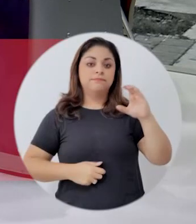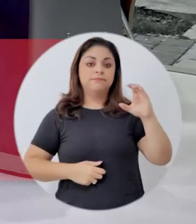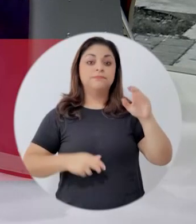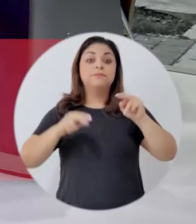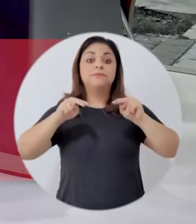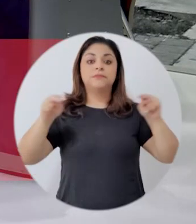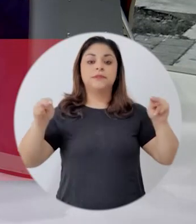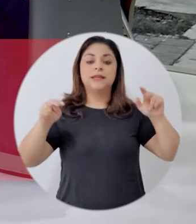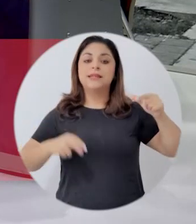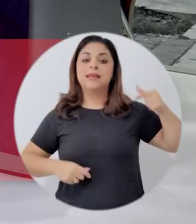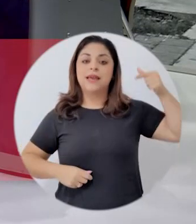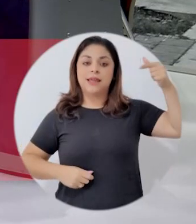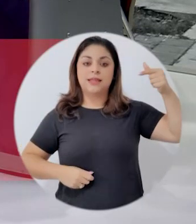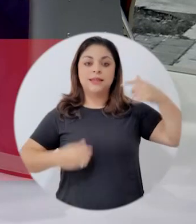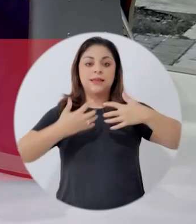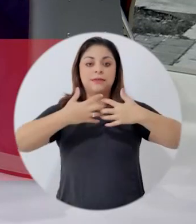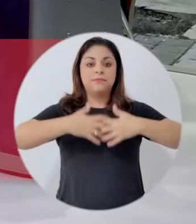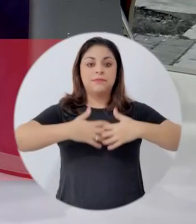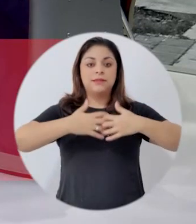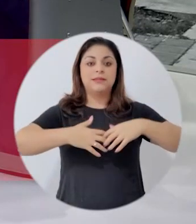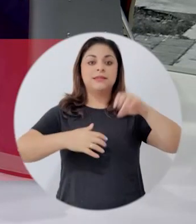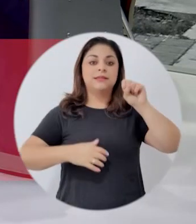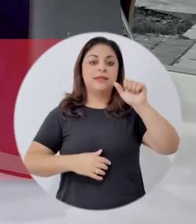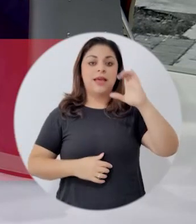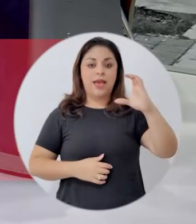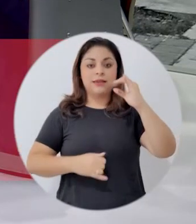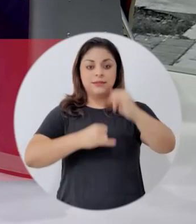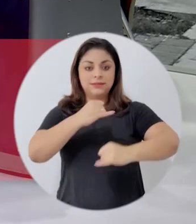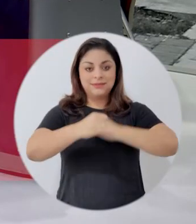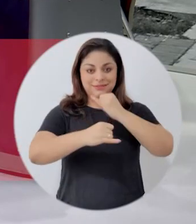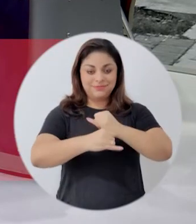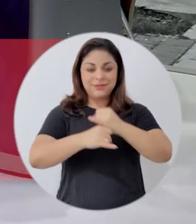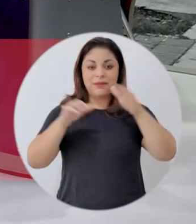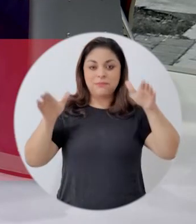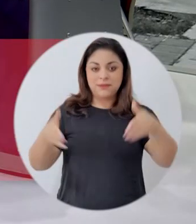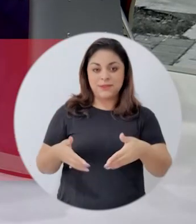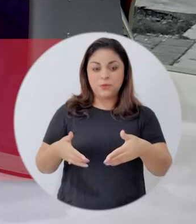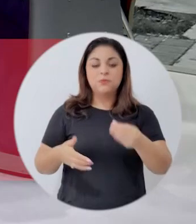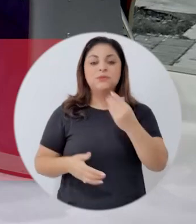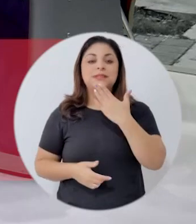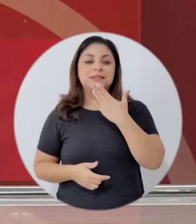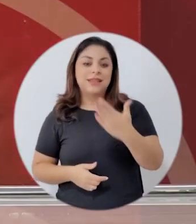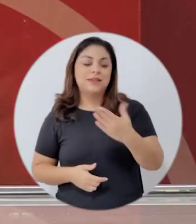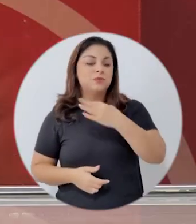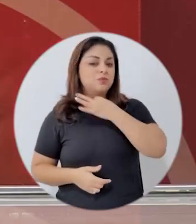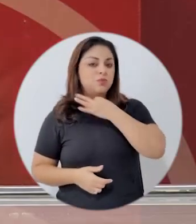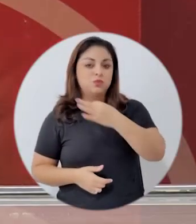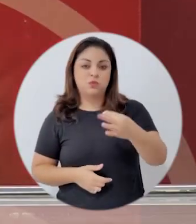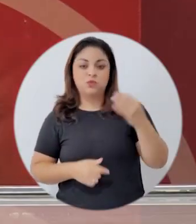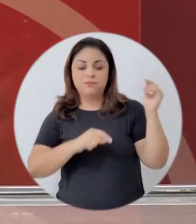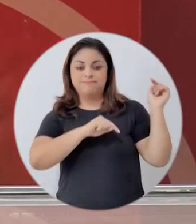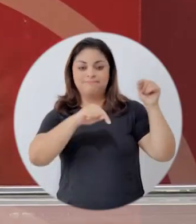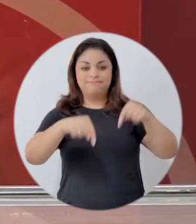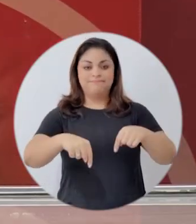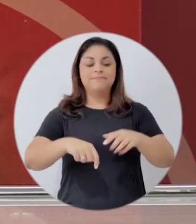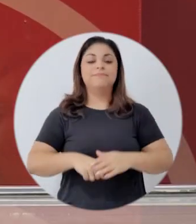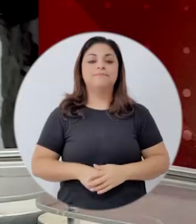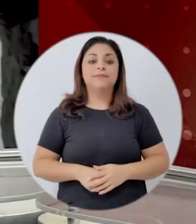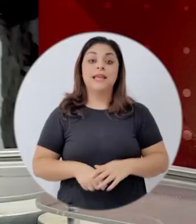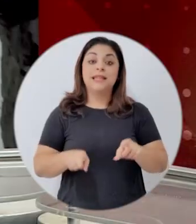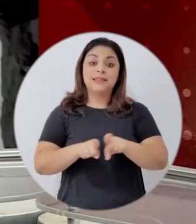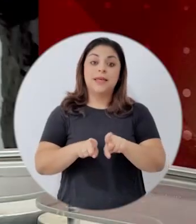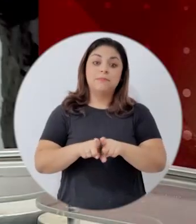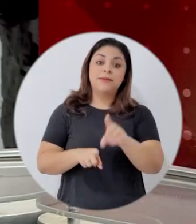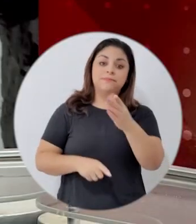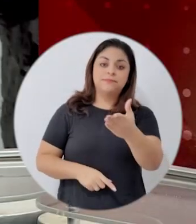neutralidad y gerente de la empresa SEAC Internacional. Bienvenido. Muchísimas gracias y un gusto estar acá.